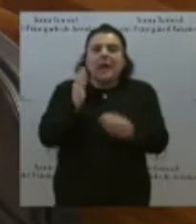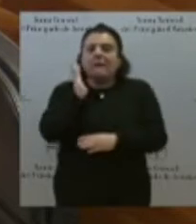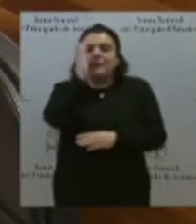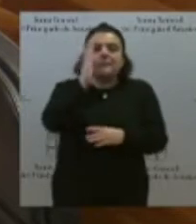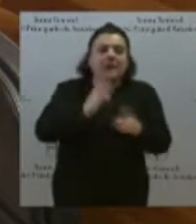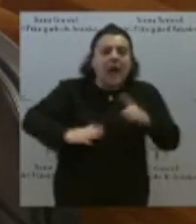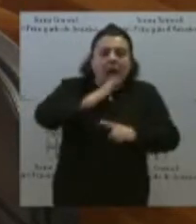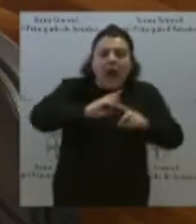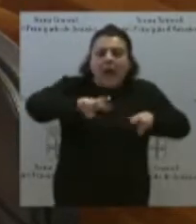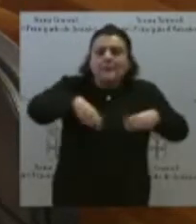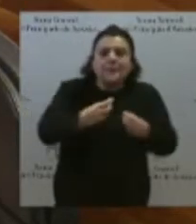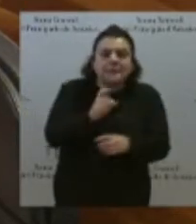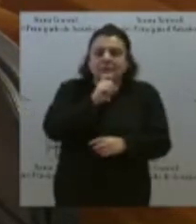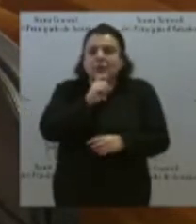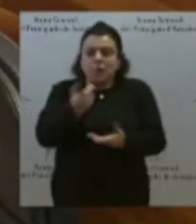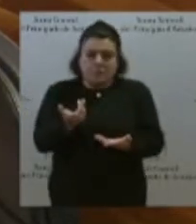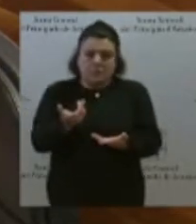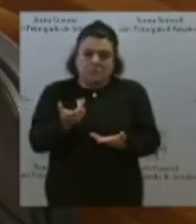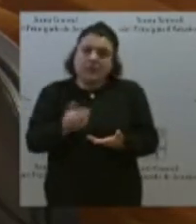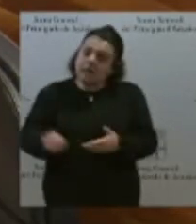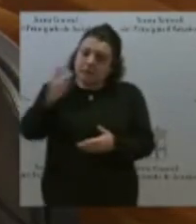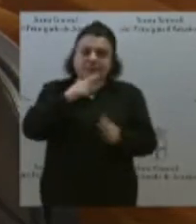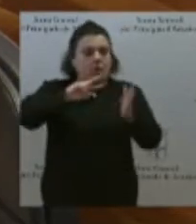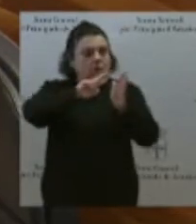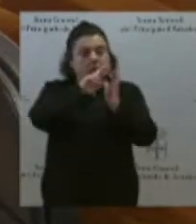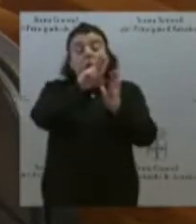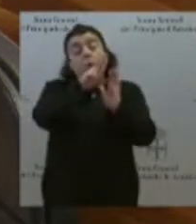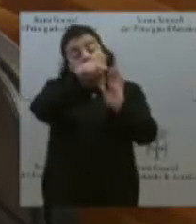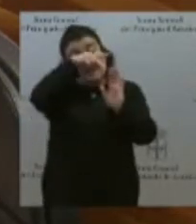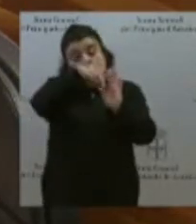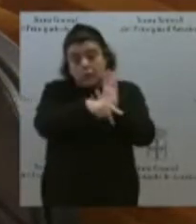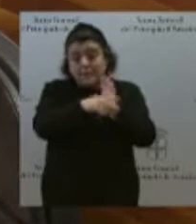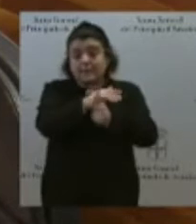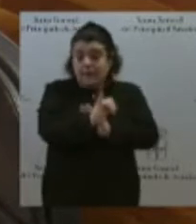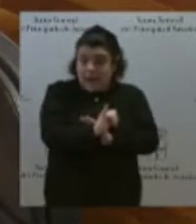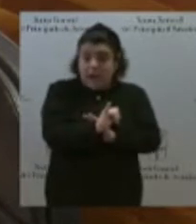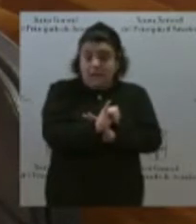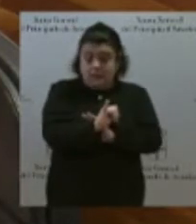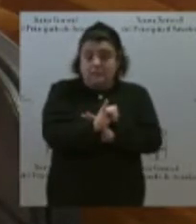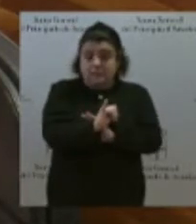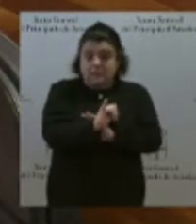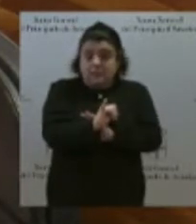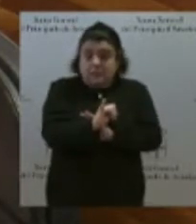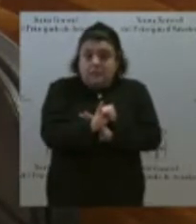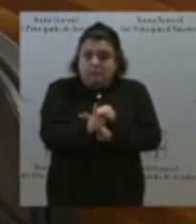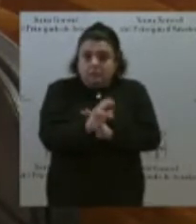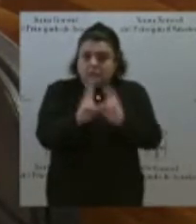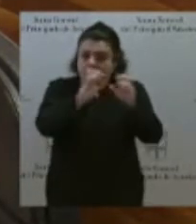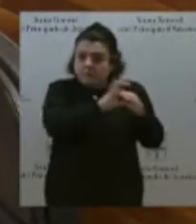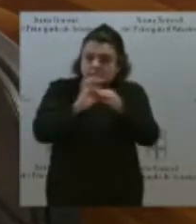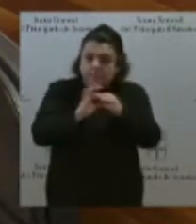en materia minera, sino también en materia urbanística y sobre todo en materia medioambiental, que determinará hasta qué punto las